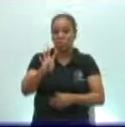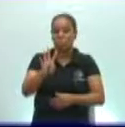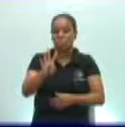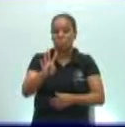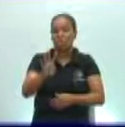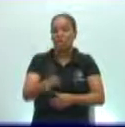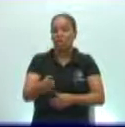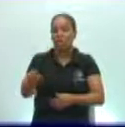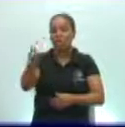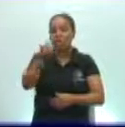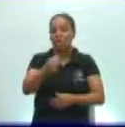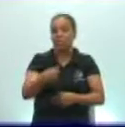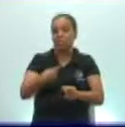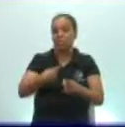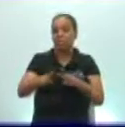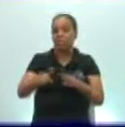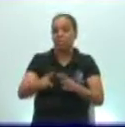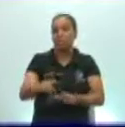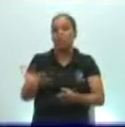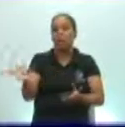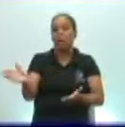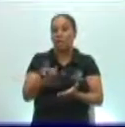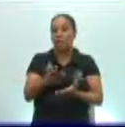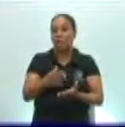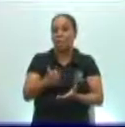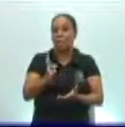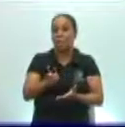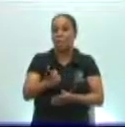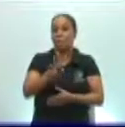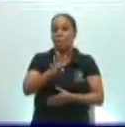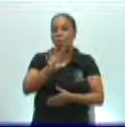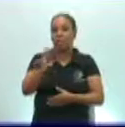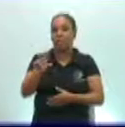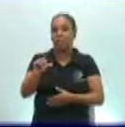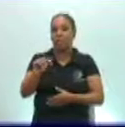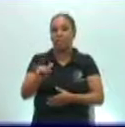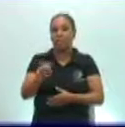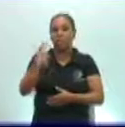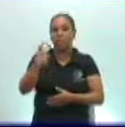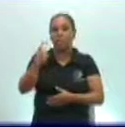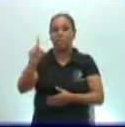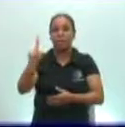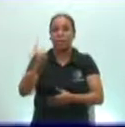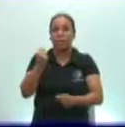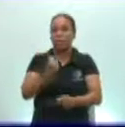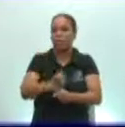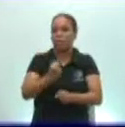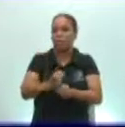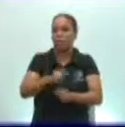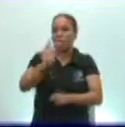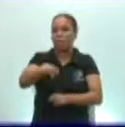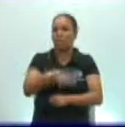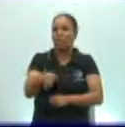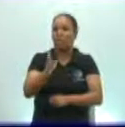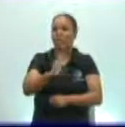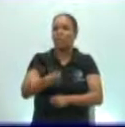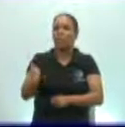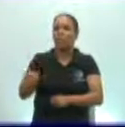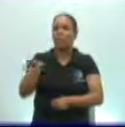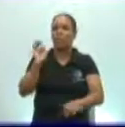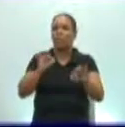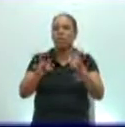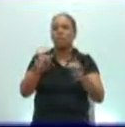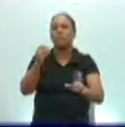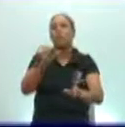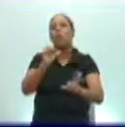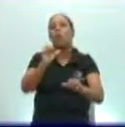texto nuevamente en la página 40 y 41 y que trabajen con la tabla periódica de los elementos químicos para buscar los